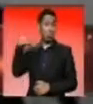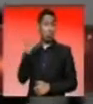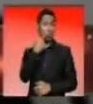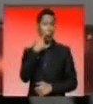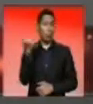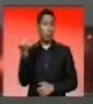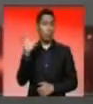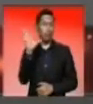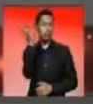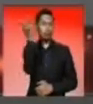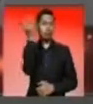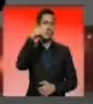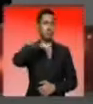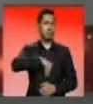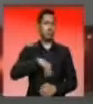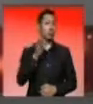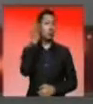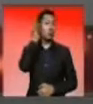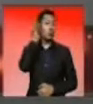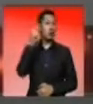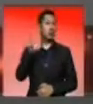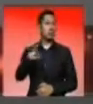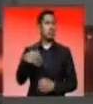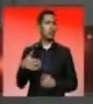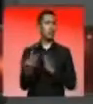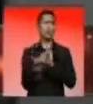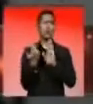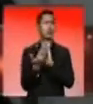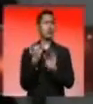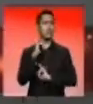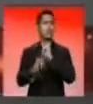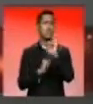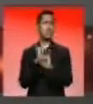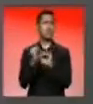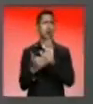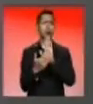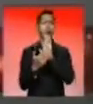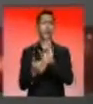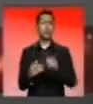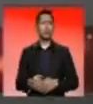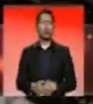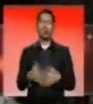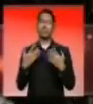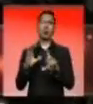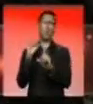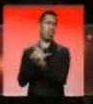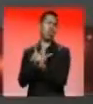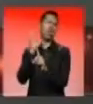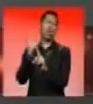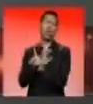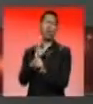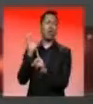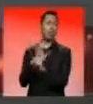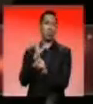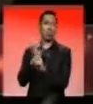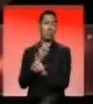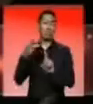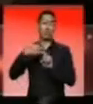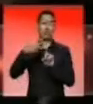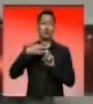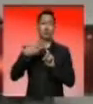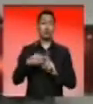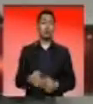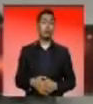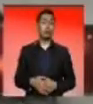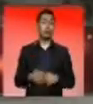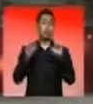Instagram, tanto que ha sido portada de una revista internacional. Pero esto le trajo muchas críticas en las redes sociales, tanto así que Victoria's